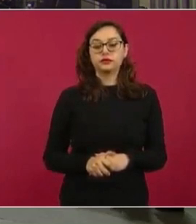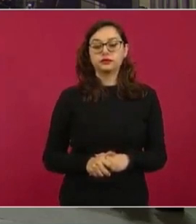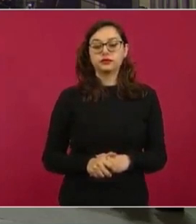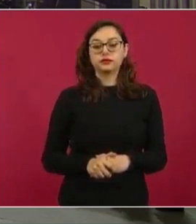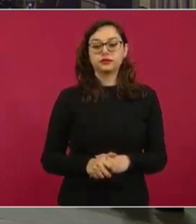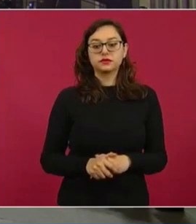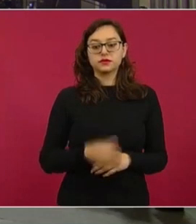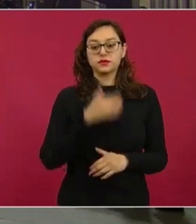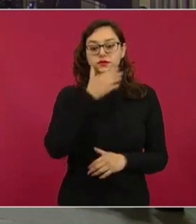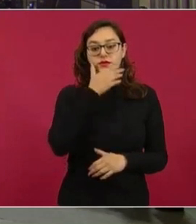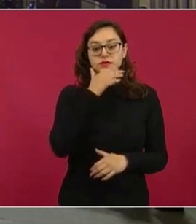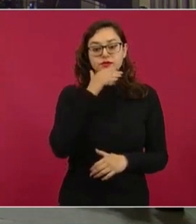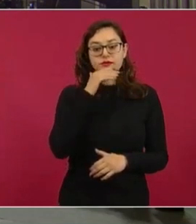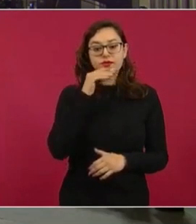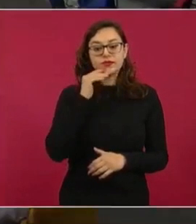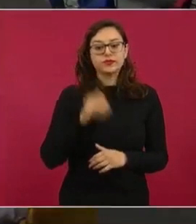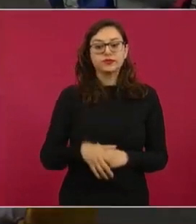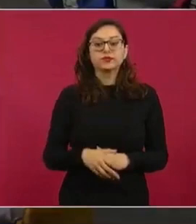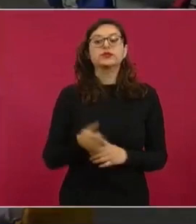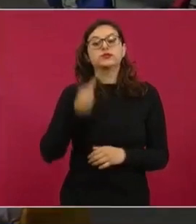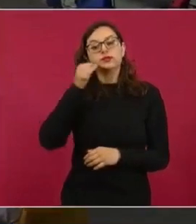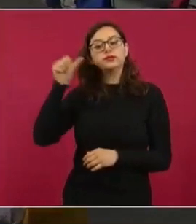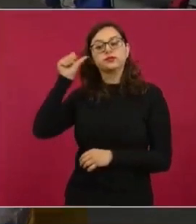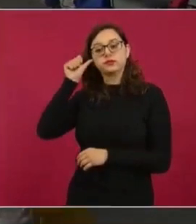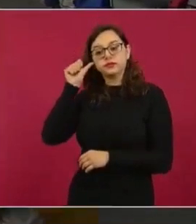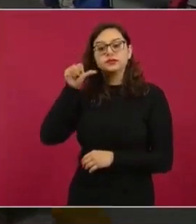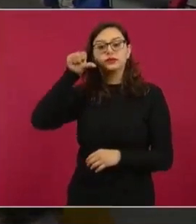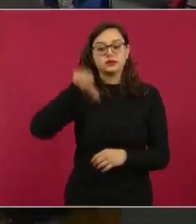ha mencionado y que se han tocado el día de ayer, el día de hoy, en